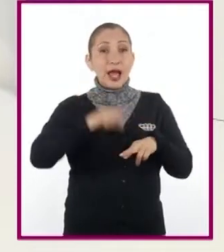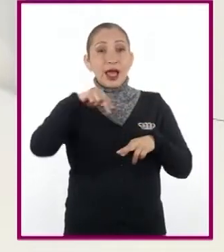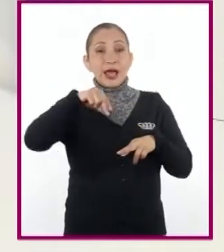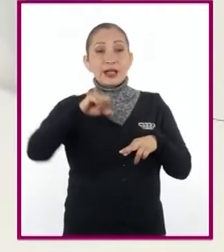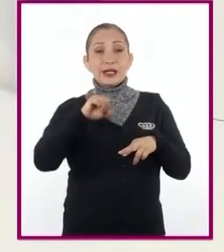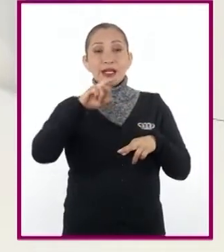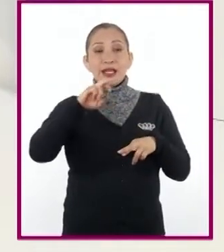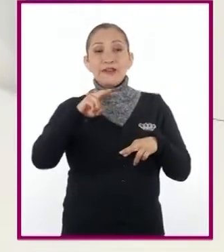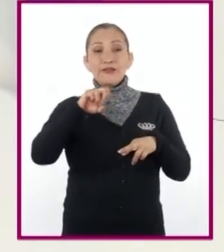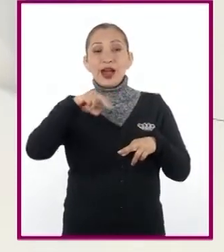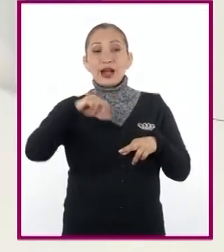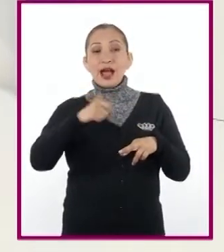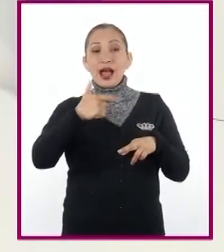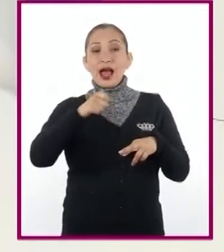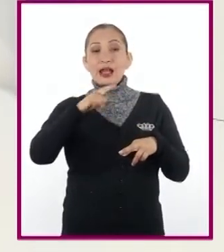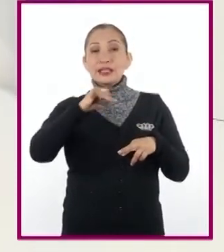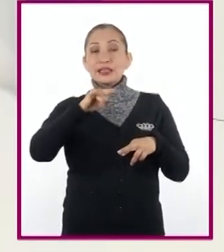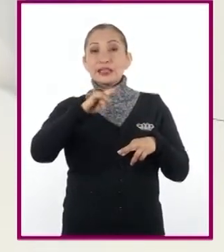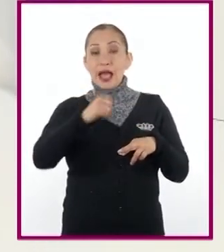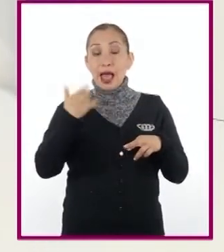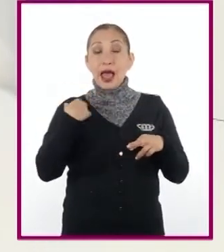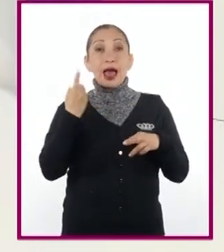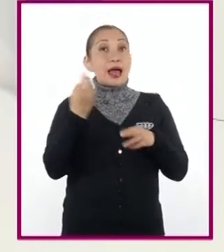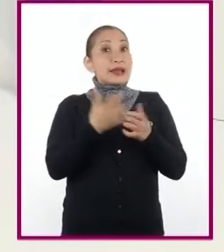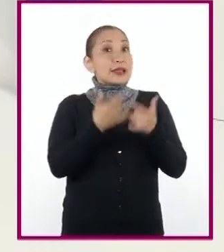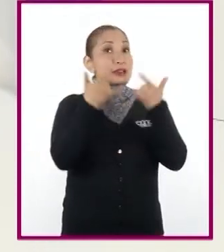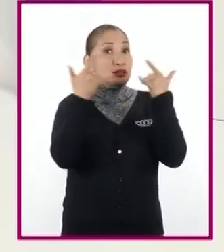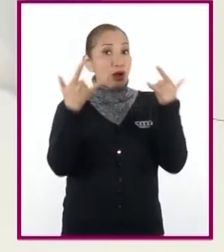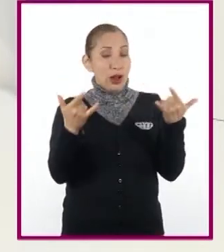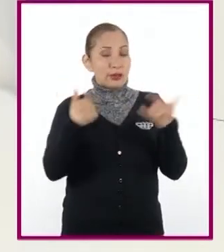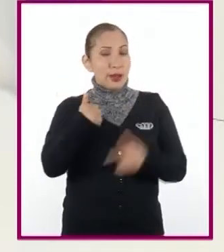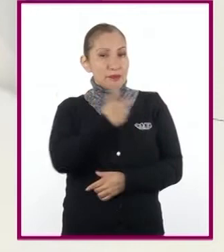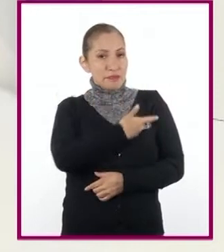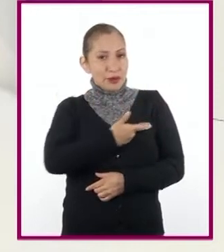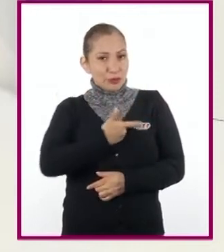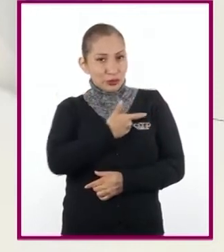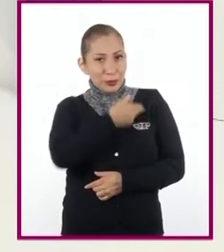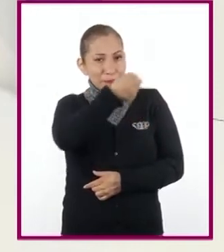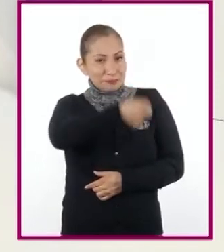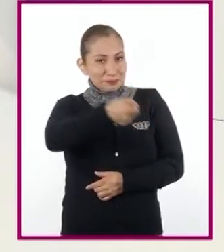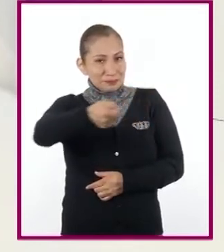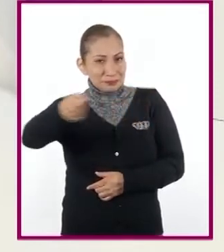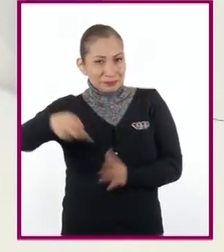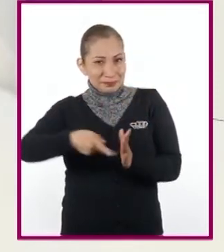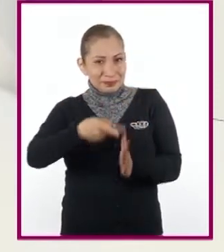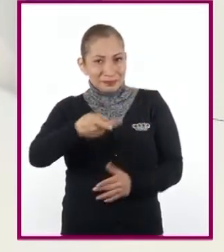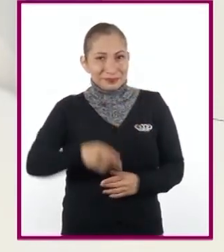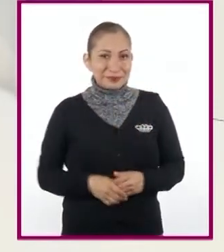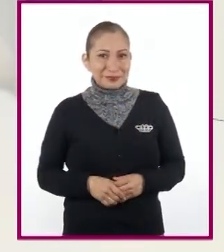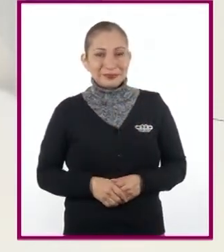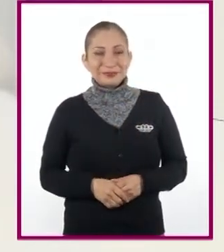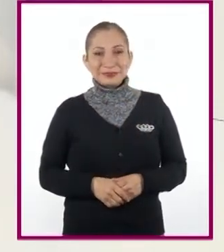Juárez, de la especialidad de Historia, y me da mucho gusto poder saludarles nuevamente.